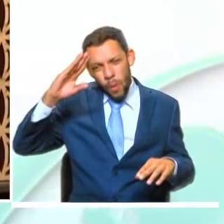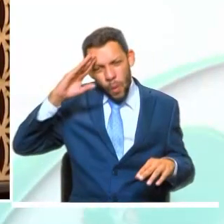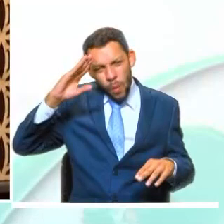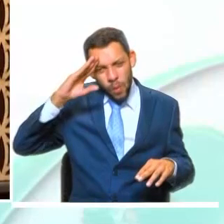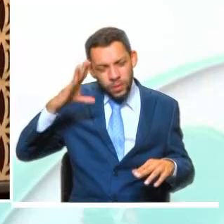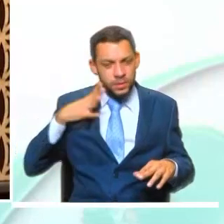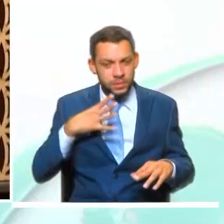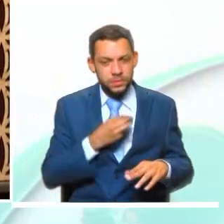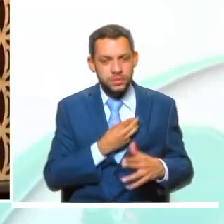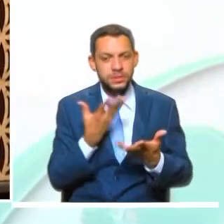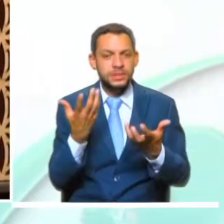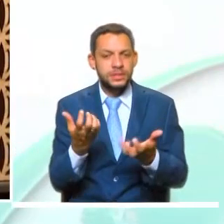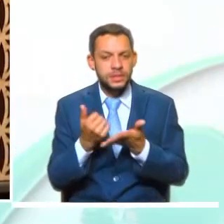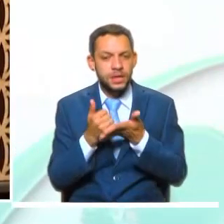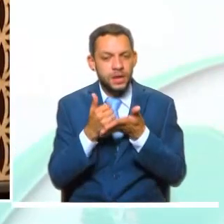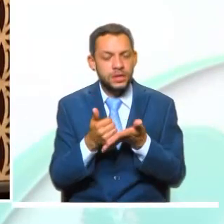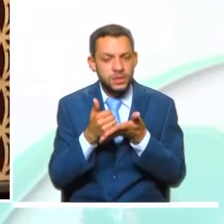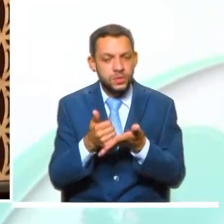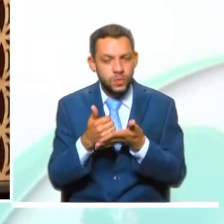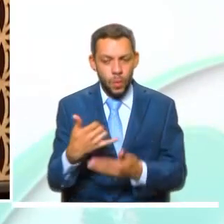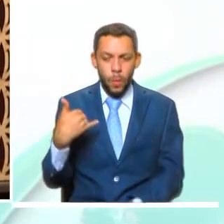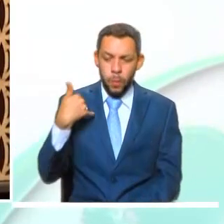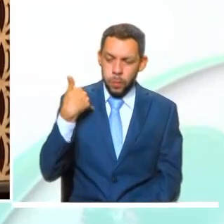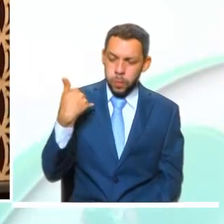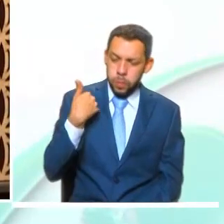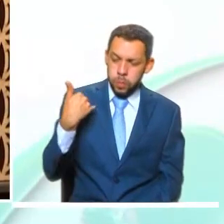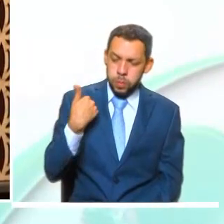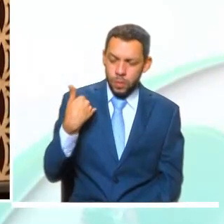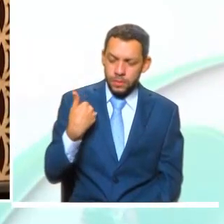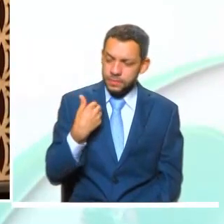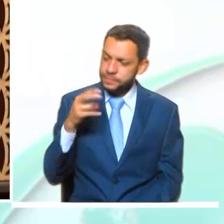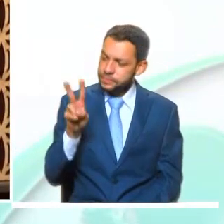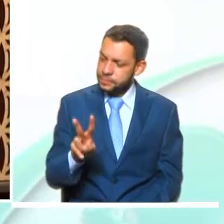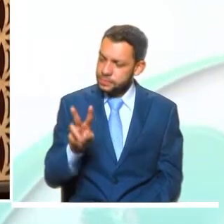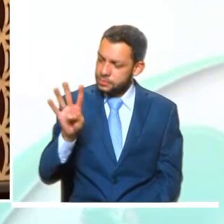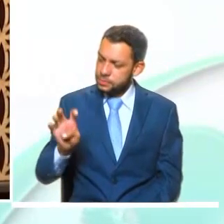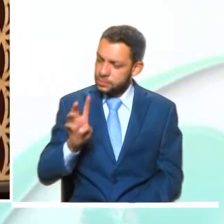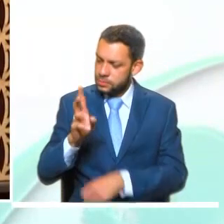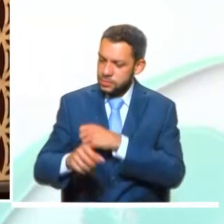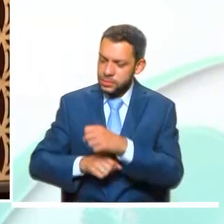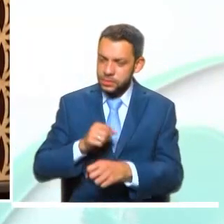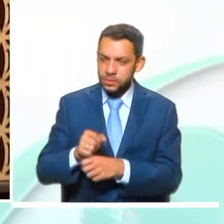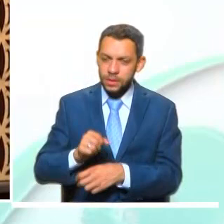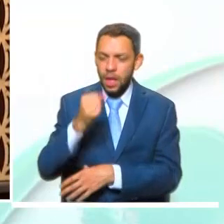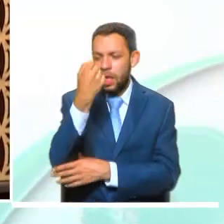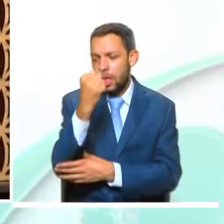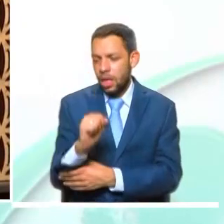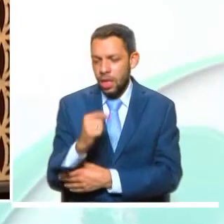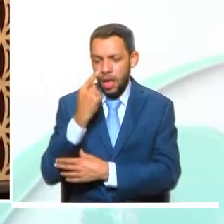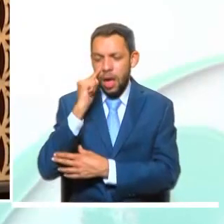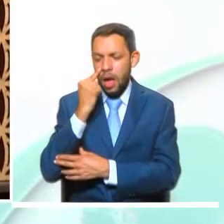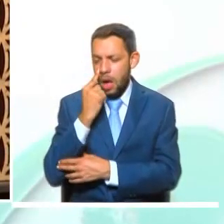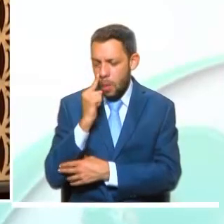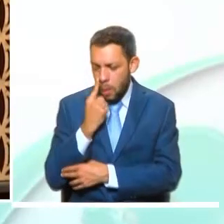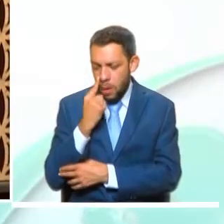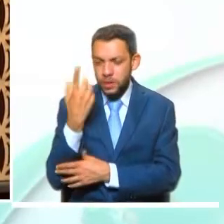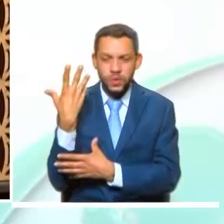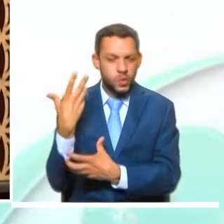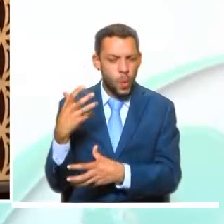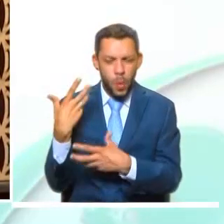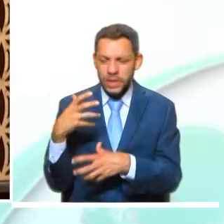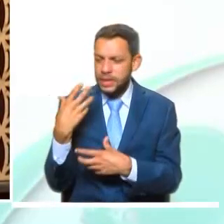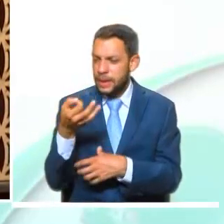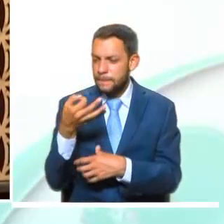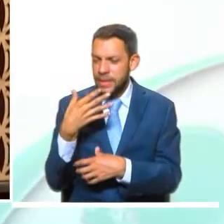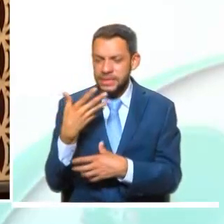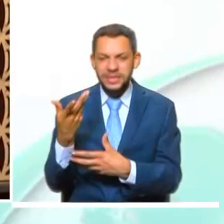saber cómo se puede ayudar a un joven de 28 años que sufre depresión y que no quiere ser medicado